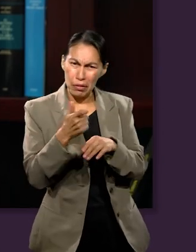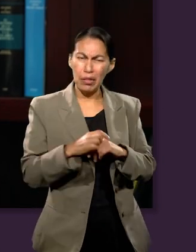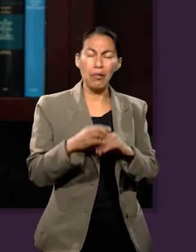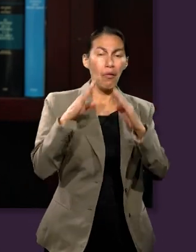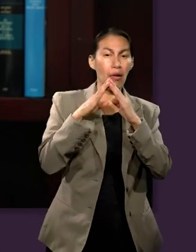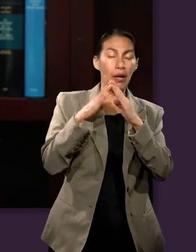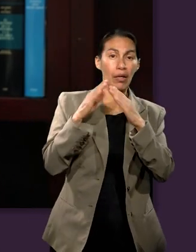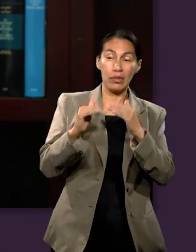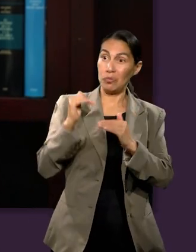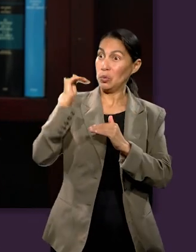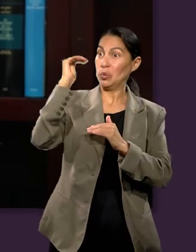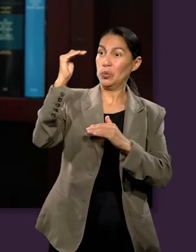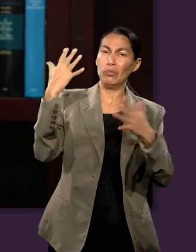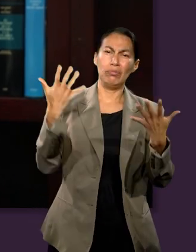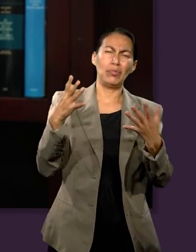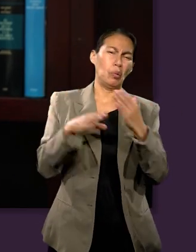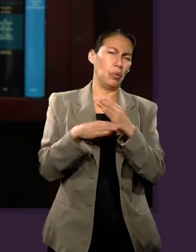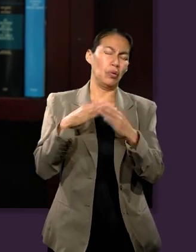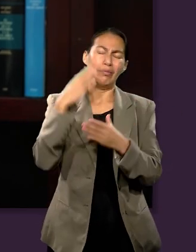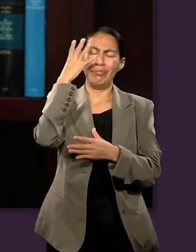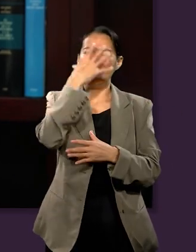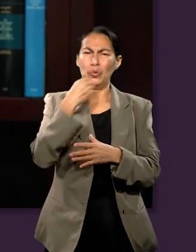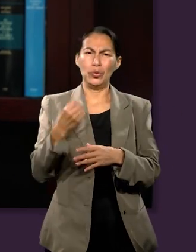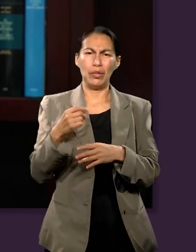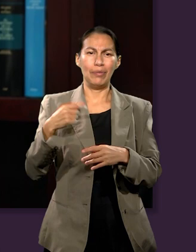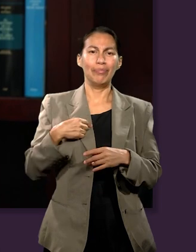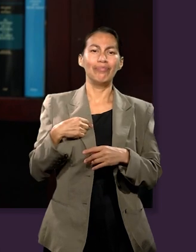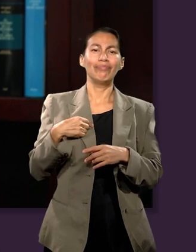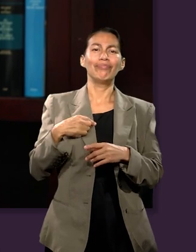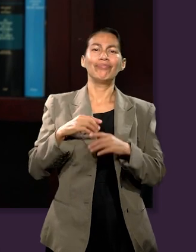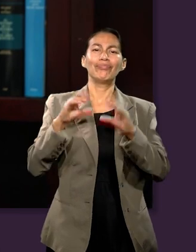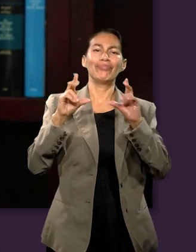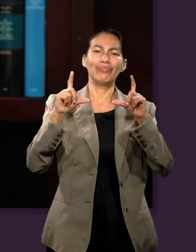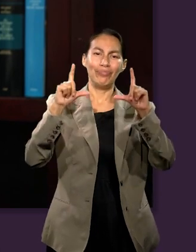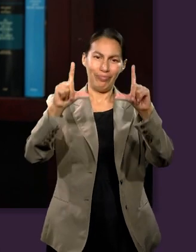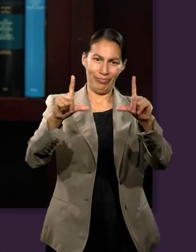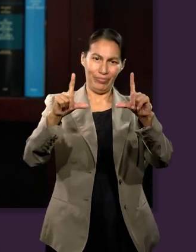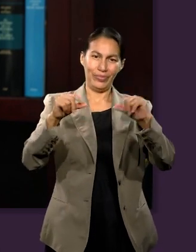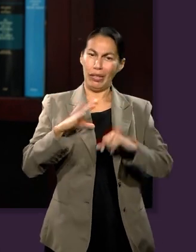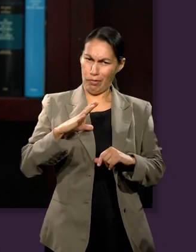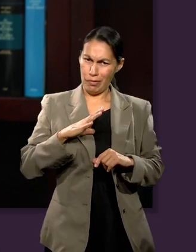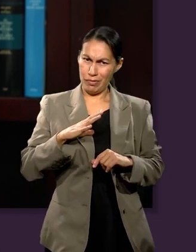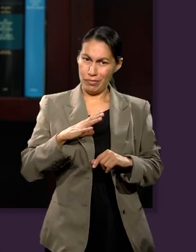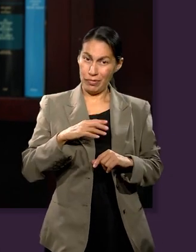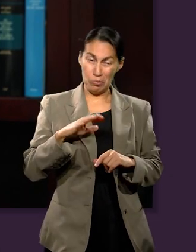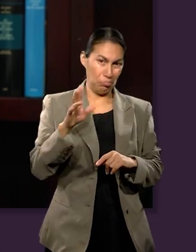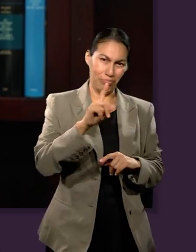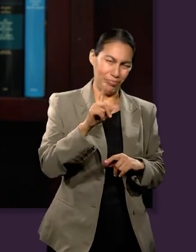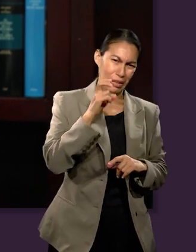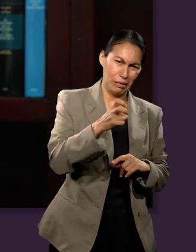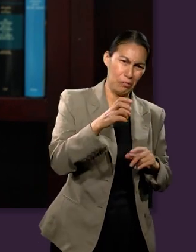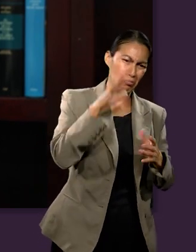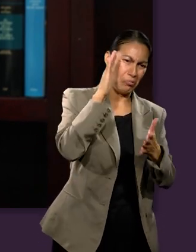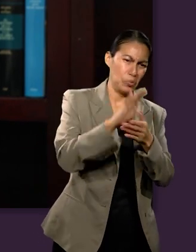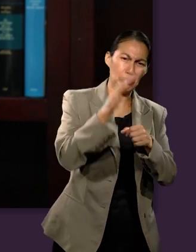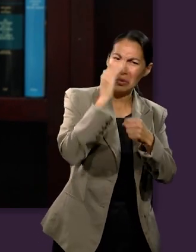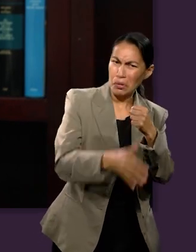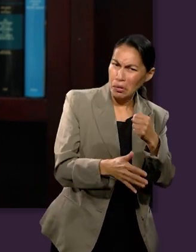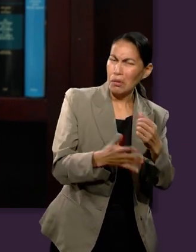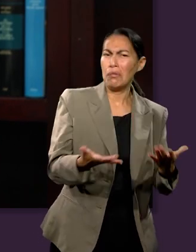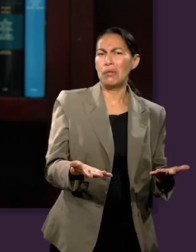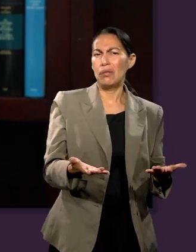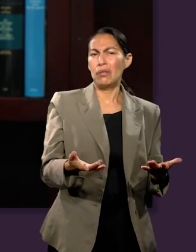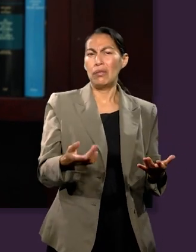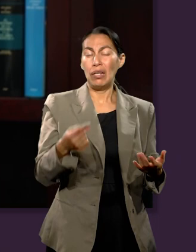bancarias en nuestra casa grande que tenemos en nuestras posesiones en nuestros títulos porque son cosas pasajeras que cualquier